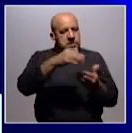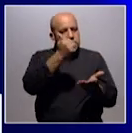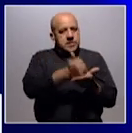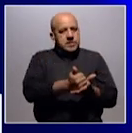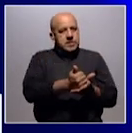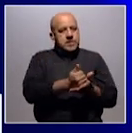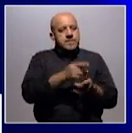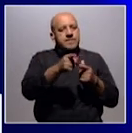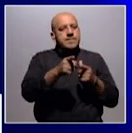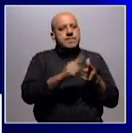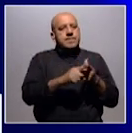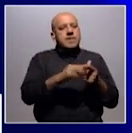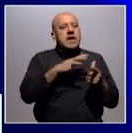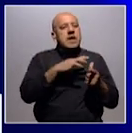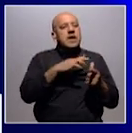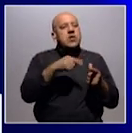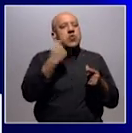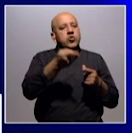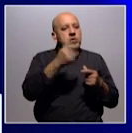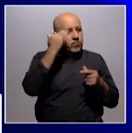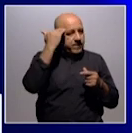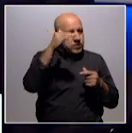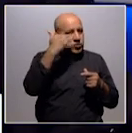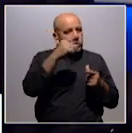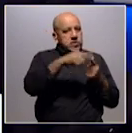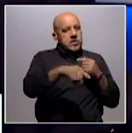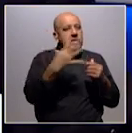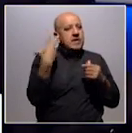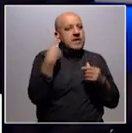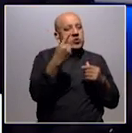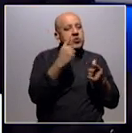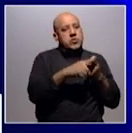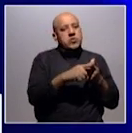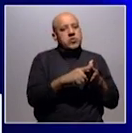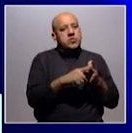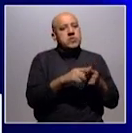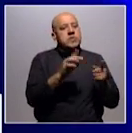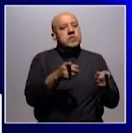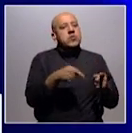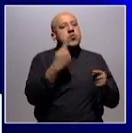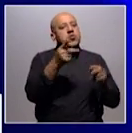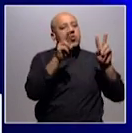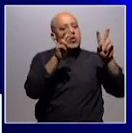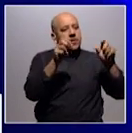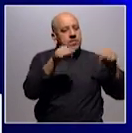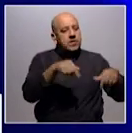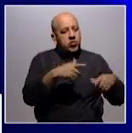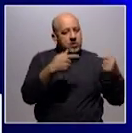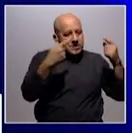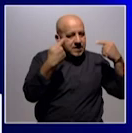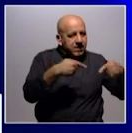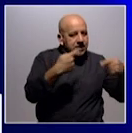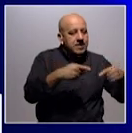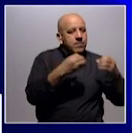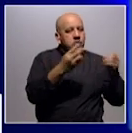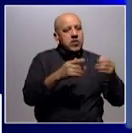en el día a día en el aula pero también está la docencia en los puestos de dirección negativo que es otro de los temas que por estos días se debatió se discute